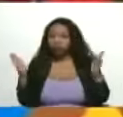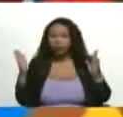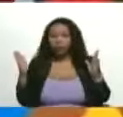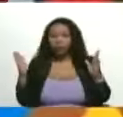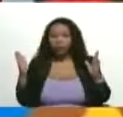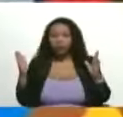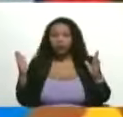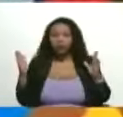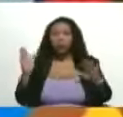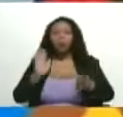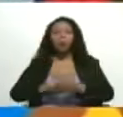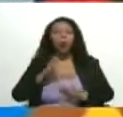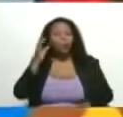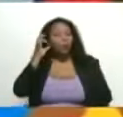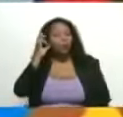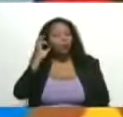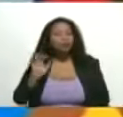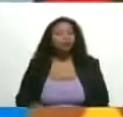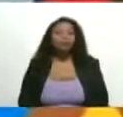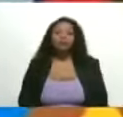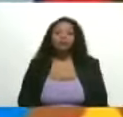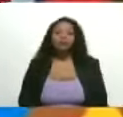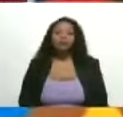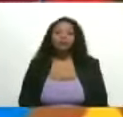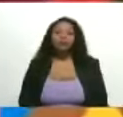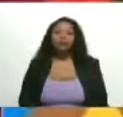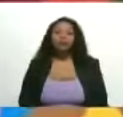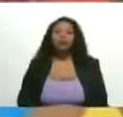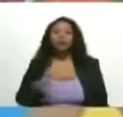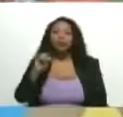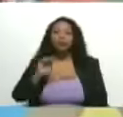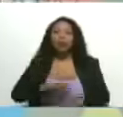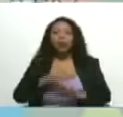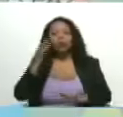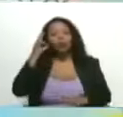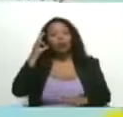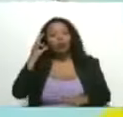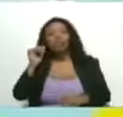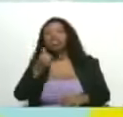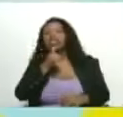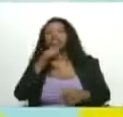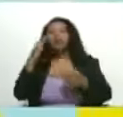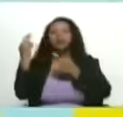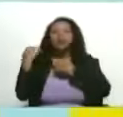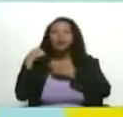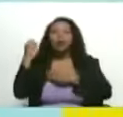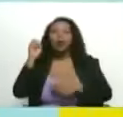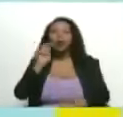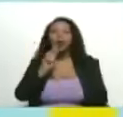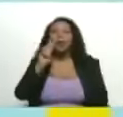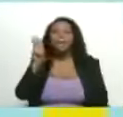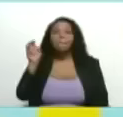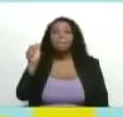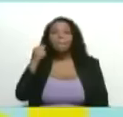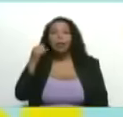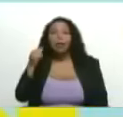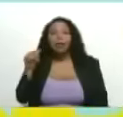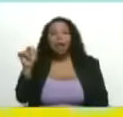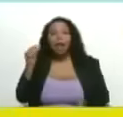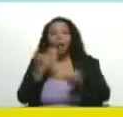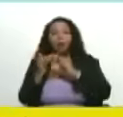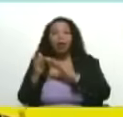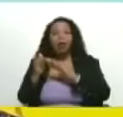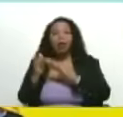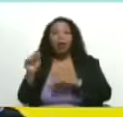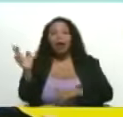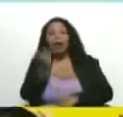además porque es mujer. Además porque es mujer. Entonces, ¿quién va a dirigir la UPAS en una comunidad? El